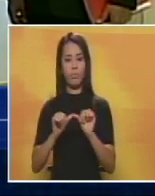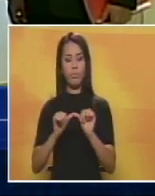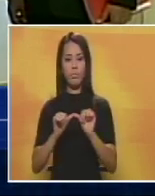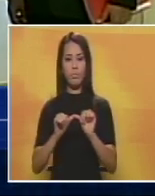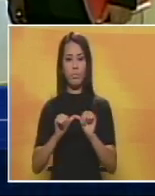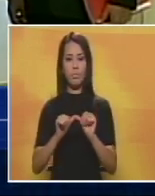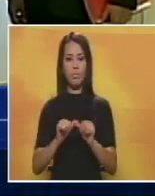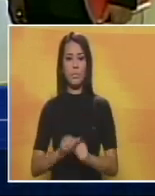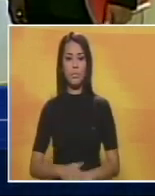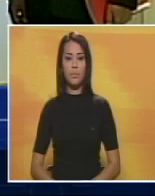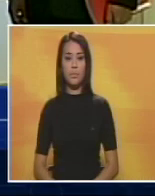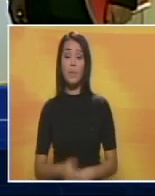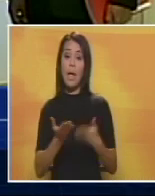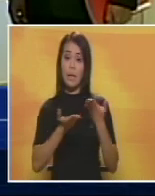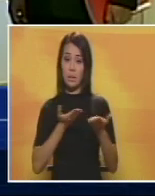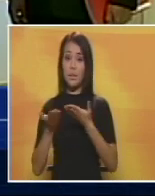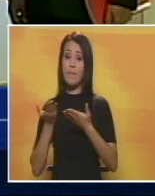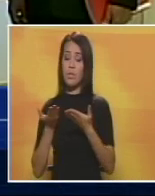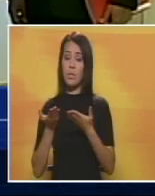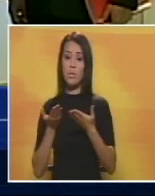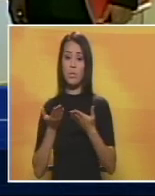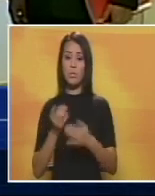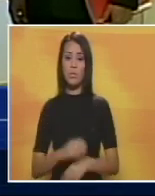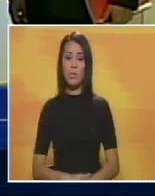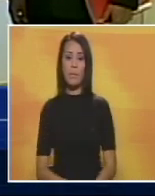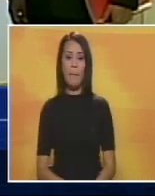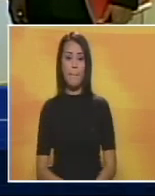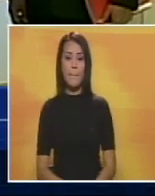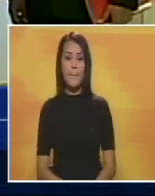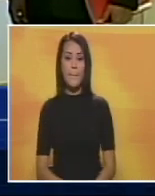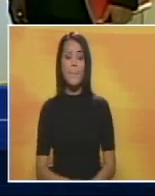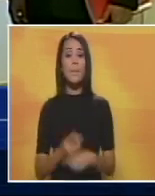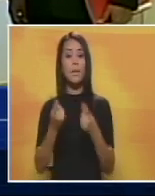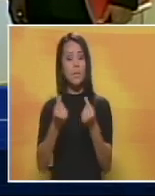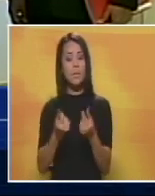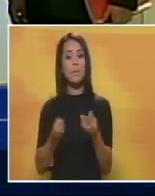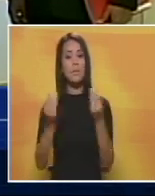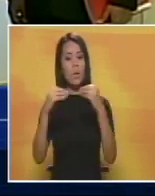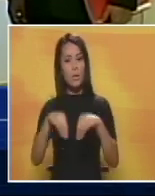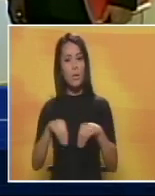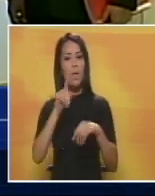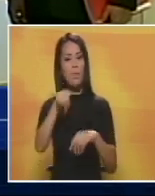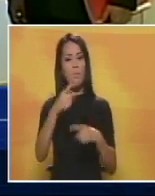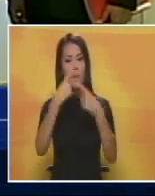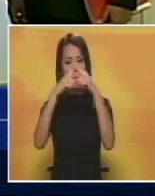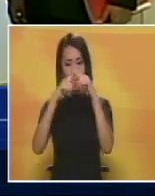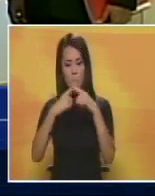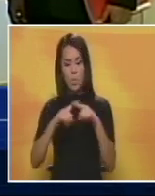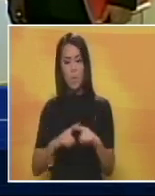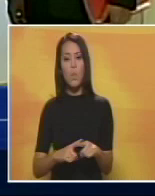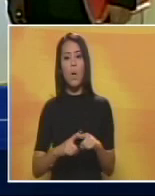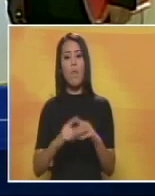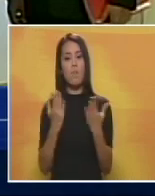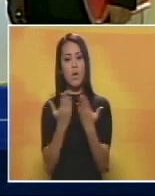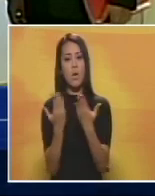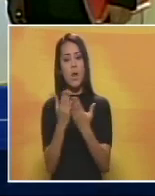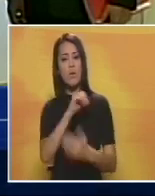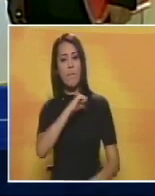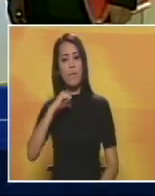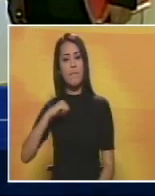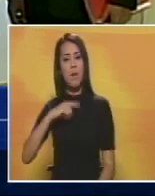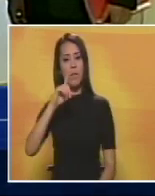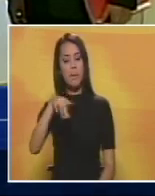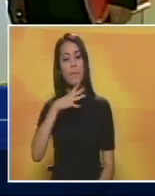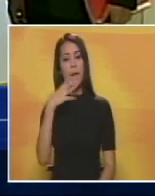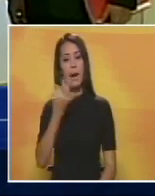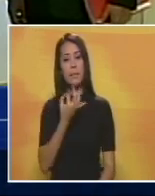mantenerse prestando este servicio. ¿En aras de qué? Los precios acordados en las matrículas escolares de los colegios privados, en aras de garantizar el